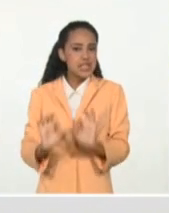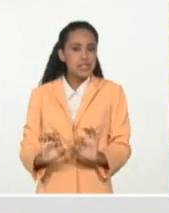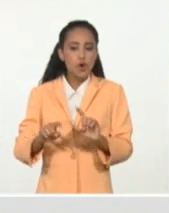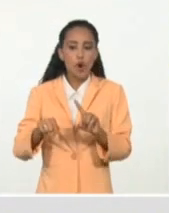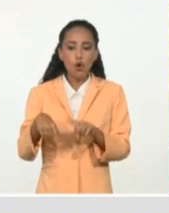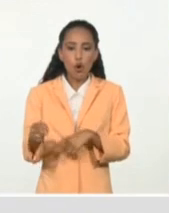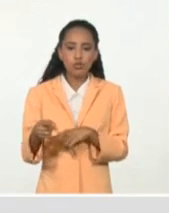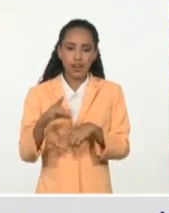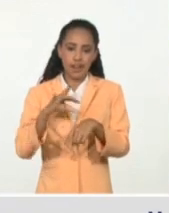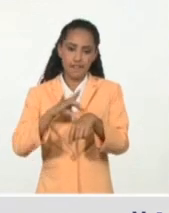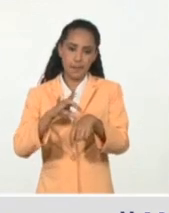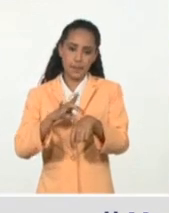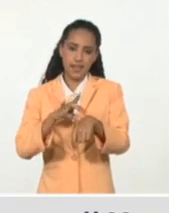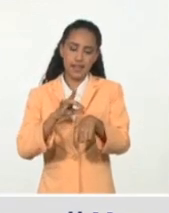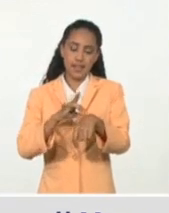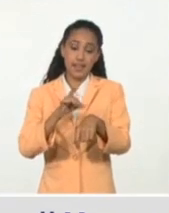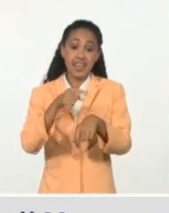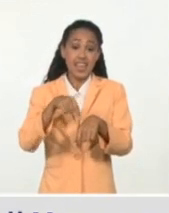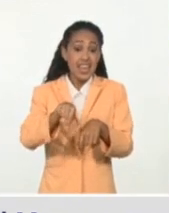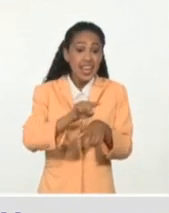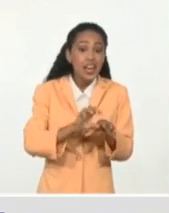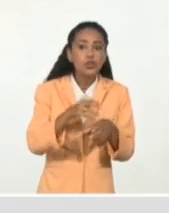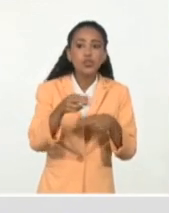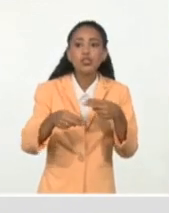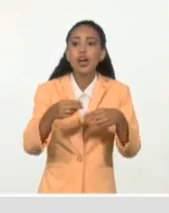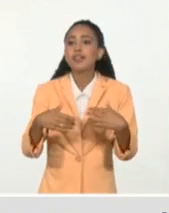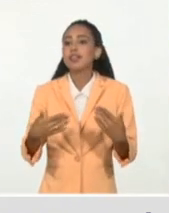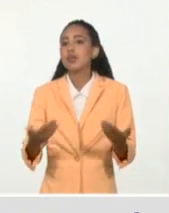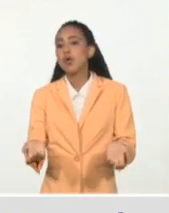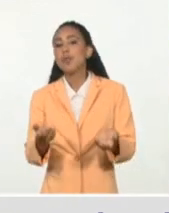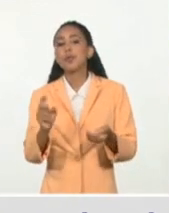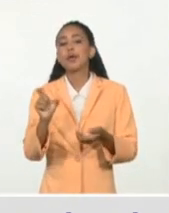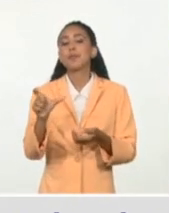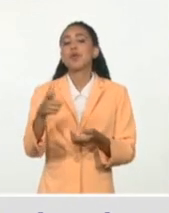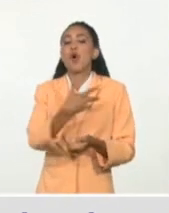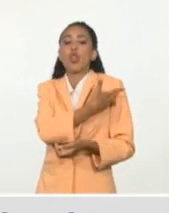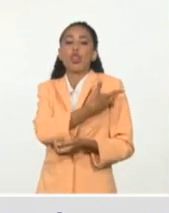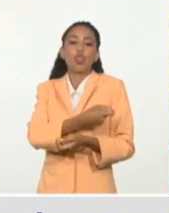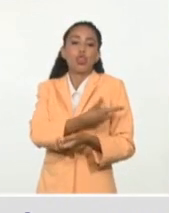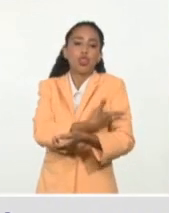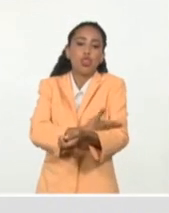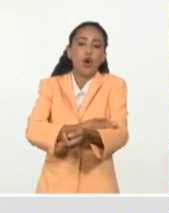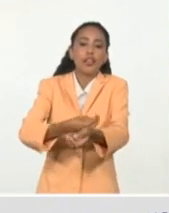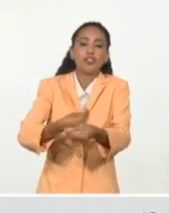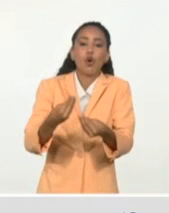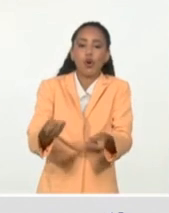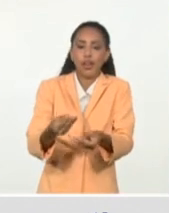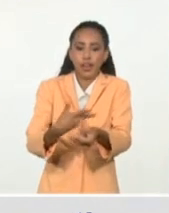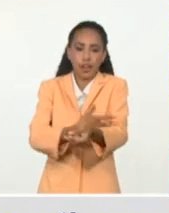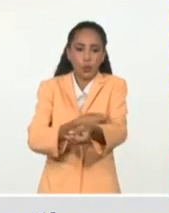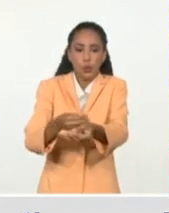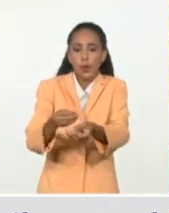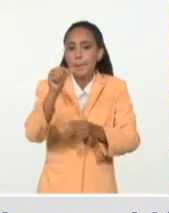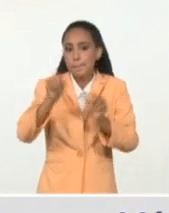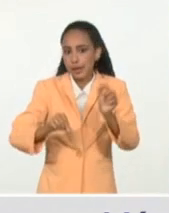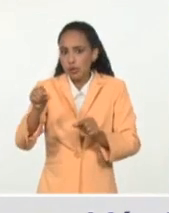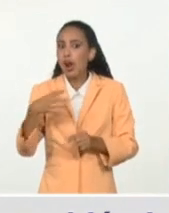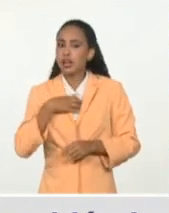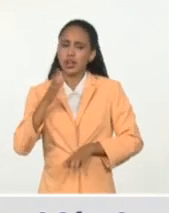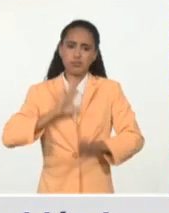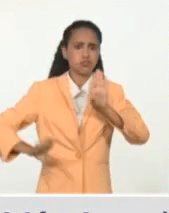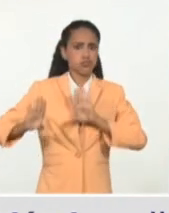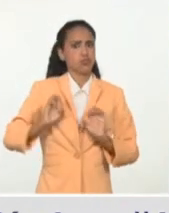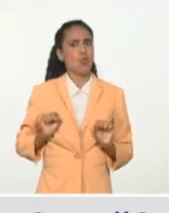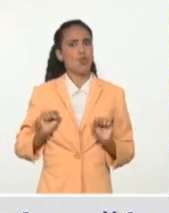que estos anticuerpos se obtienen a partir de donaciones de personas que tienen altos títulos de anticuerpos. Y por